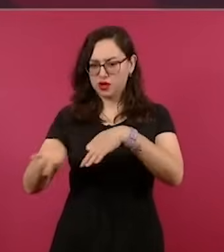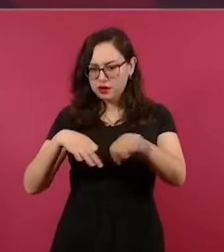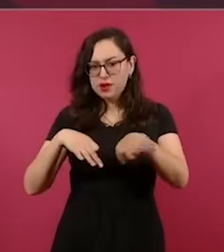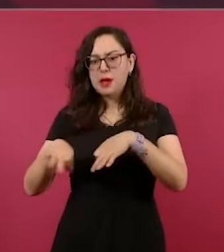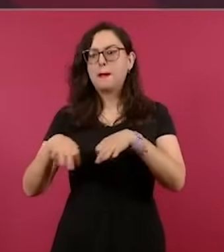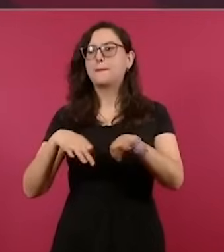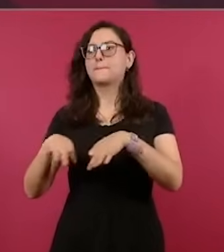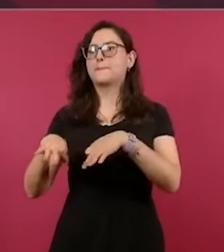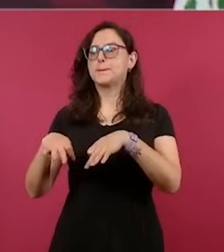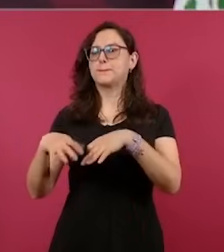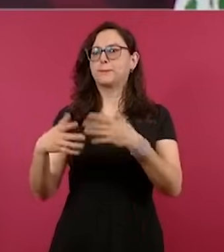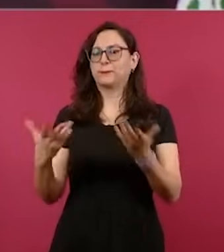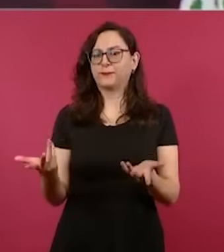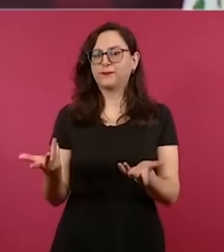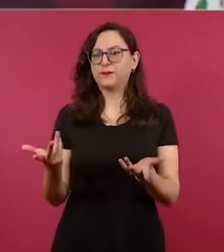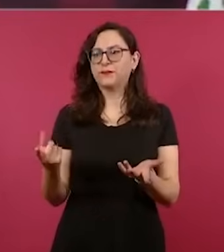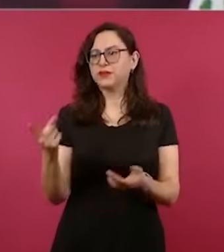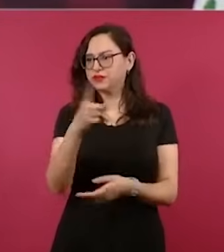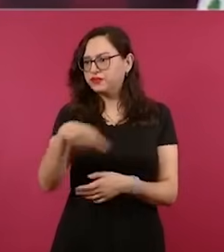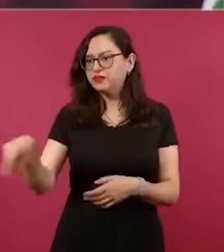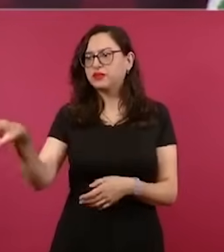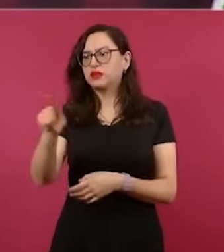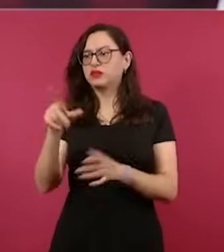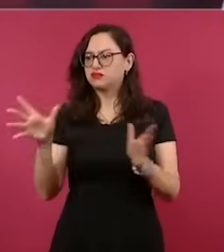que tienen que ir hasta el psiquiatra.